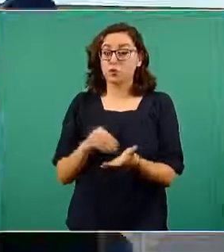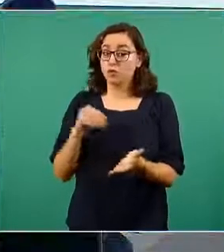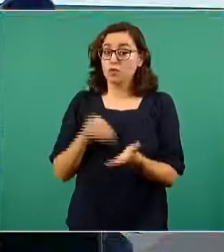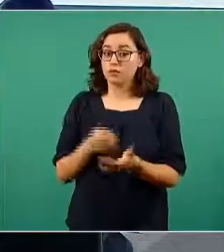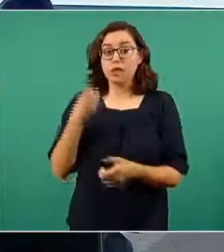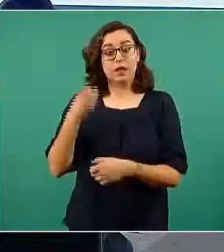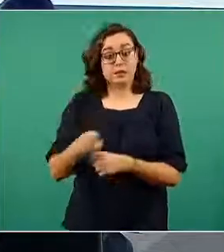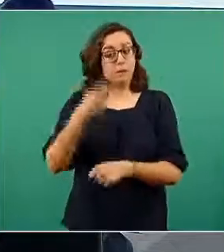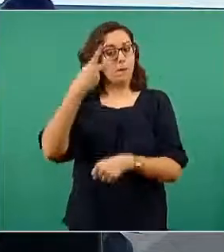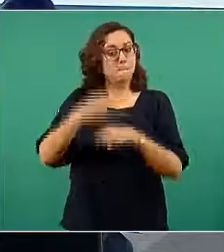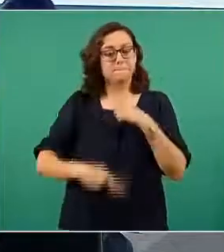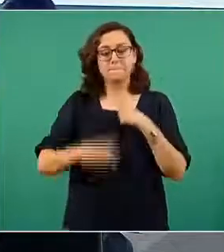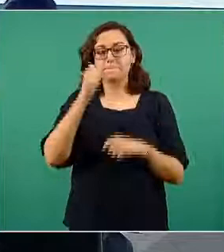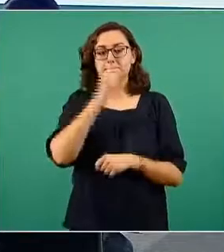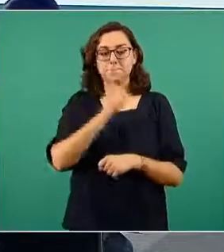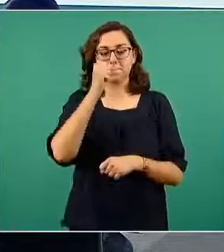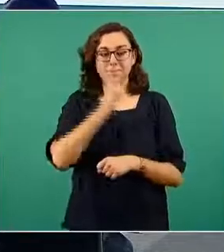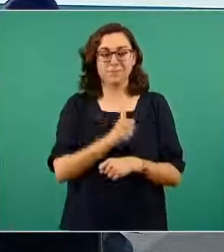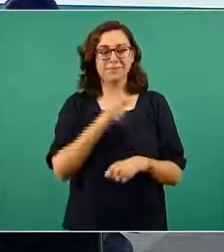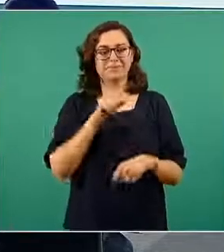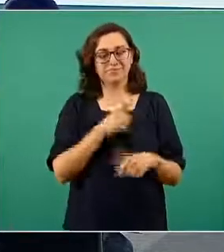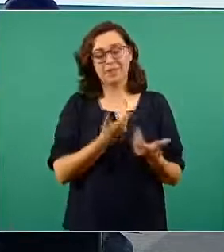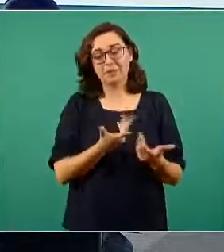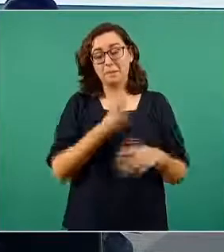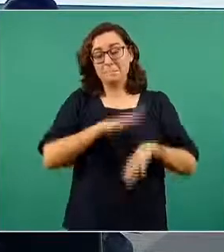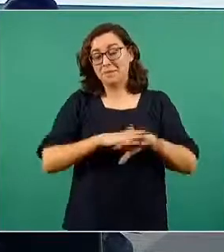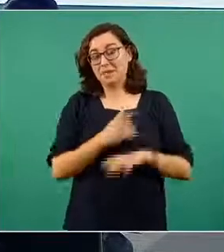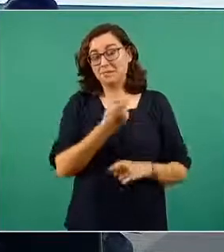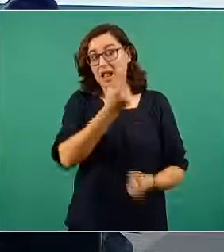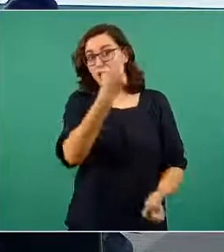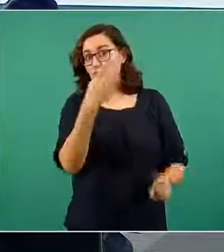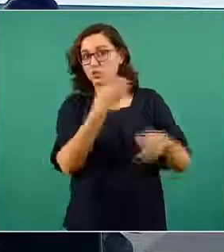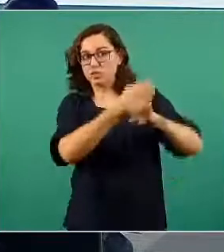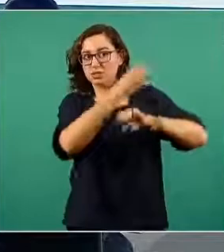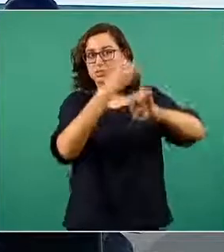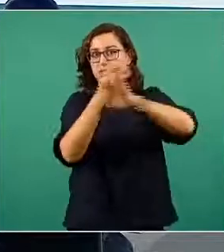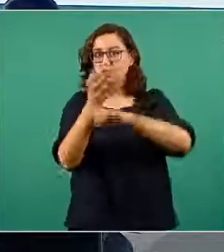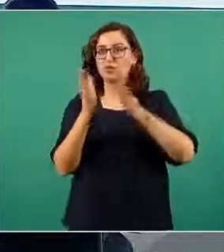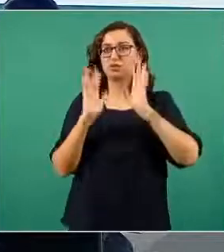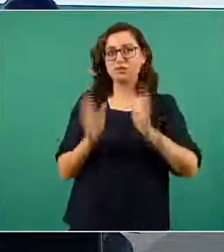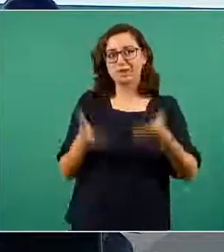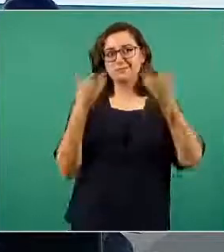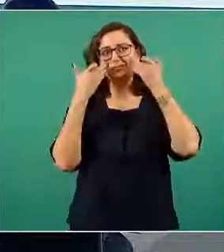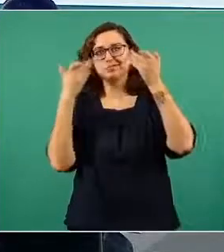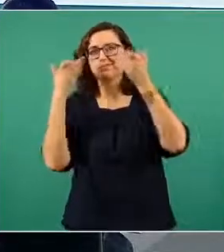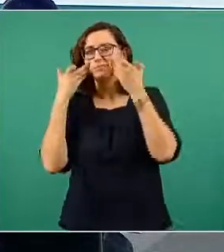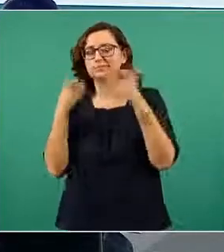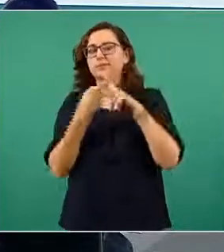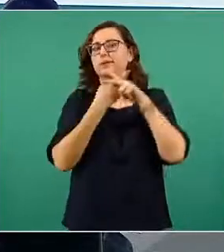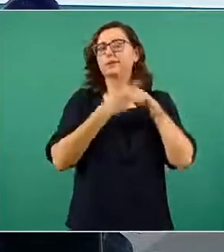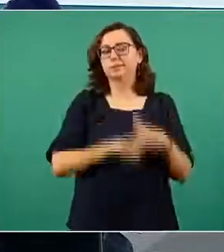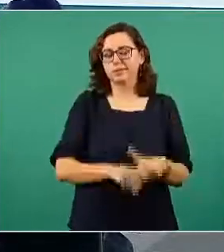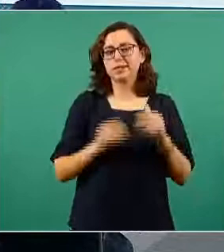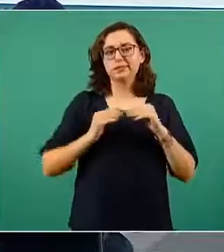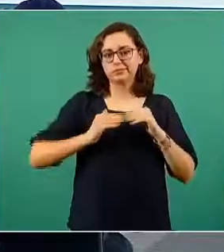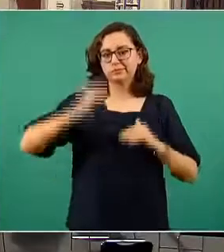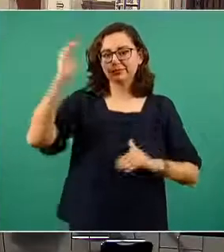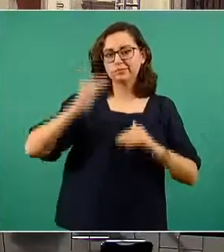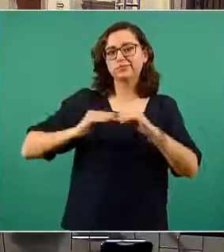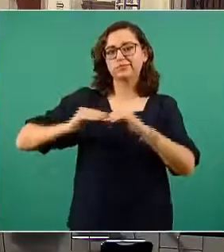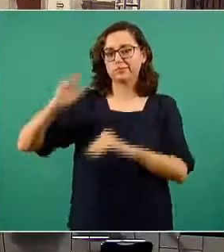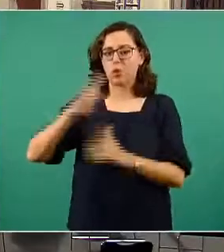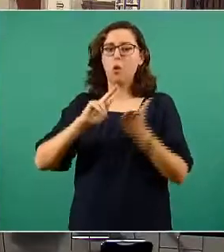representar un riesgo, sobre todo en aquellas entidades que, como decíamos, ya están evidenciando incremento en sus